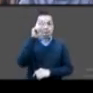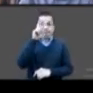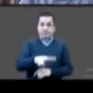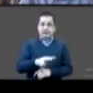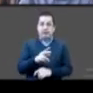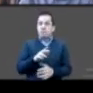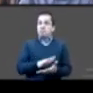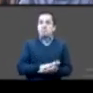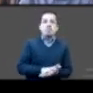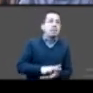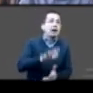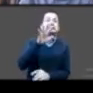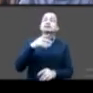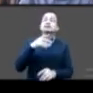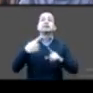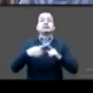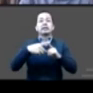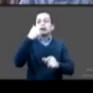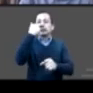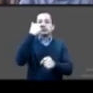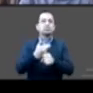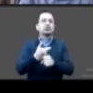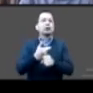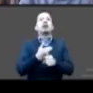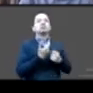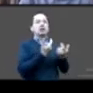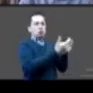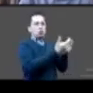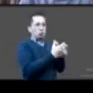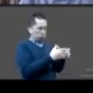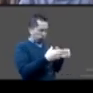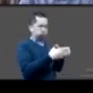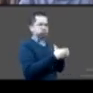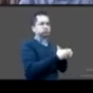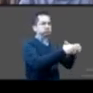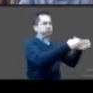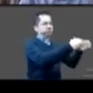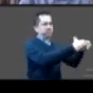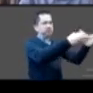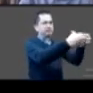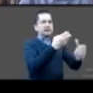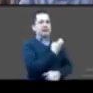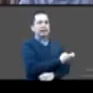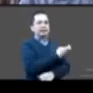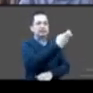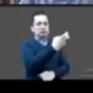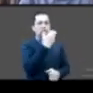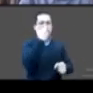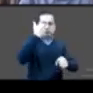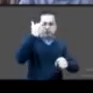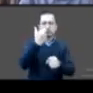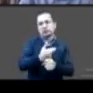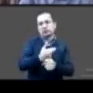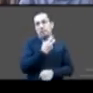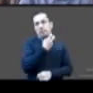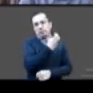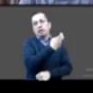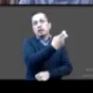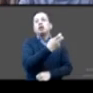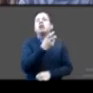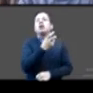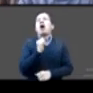los casos lo que hay es un grupo criminal detrás de esto, que está beneficiándose de